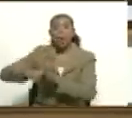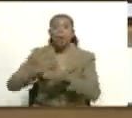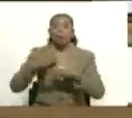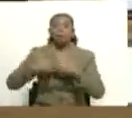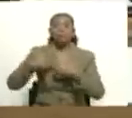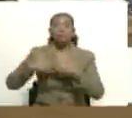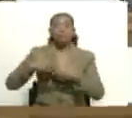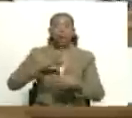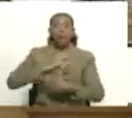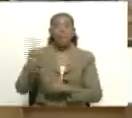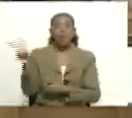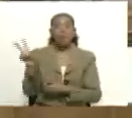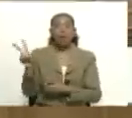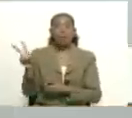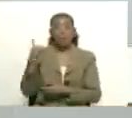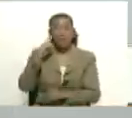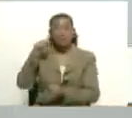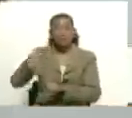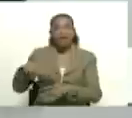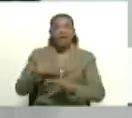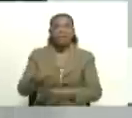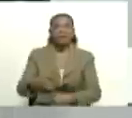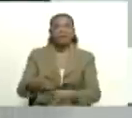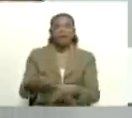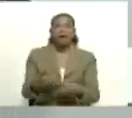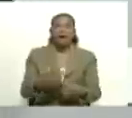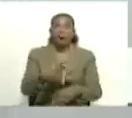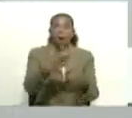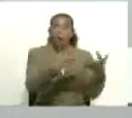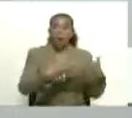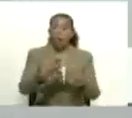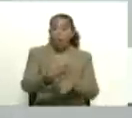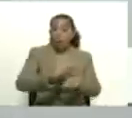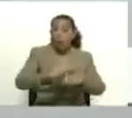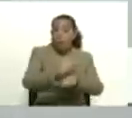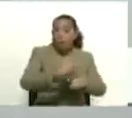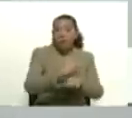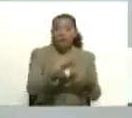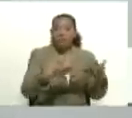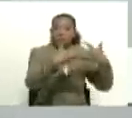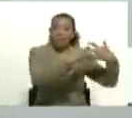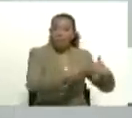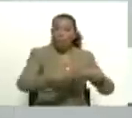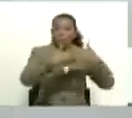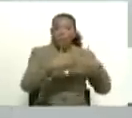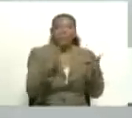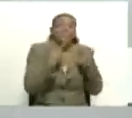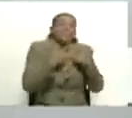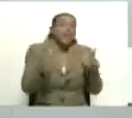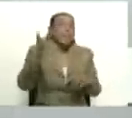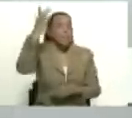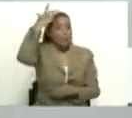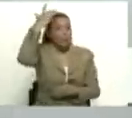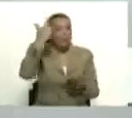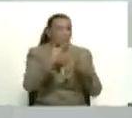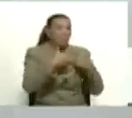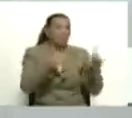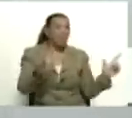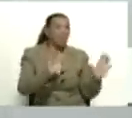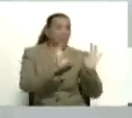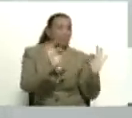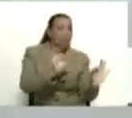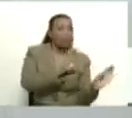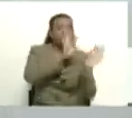robárselo. Es gobiernos demócratas y gobiernos republicanos de los Estados Unidos con la misma